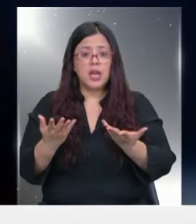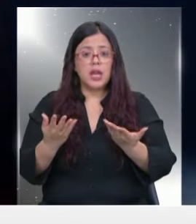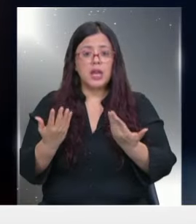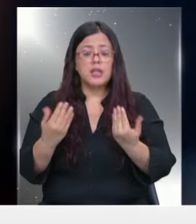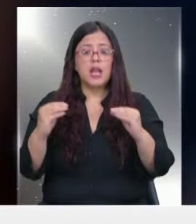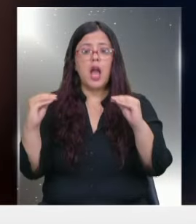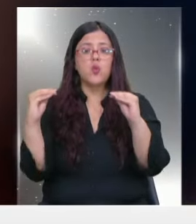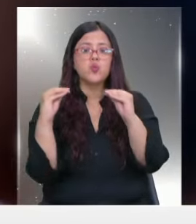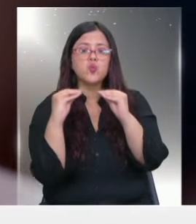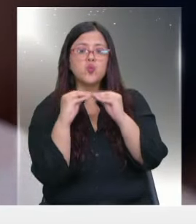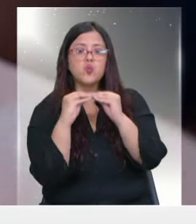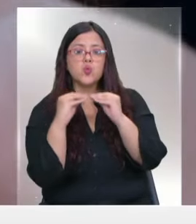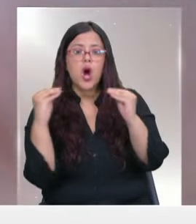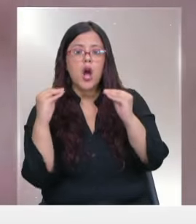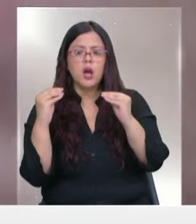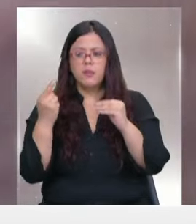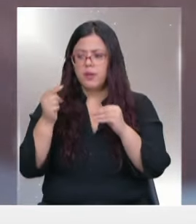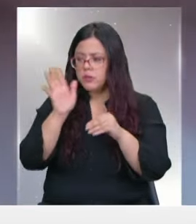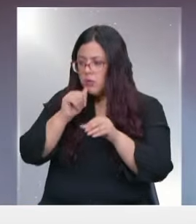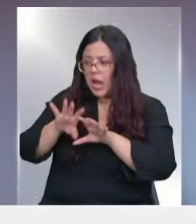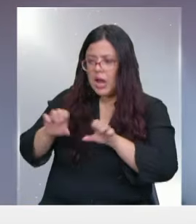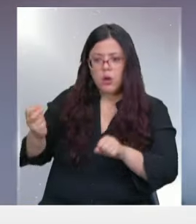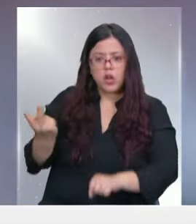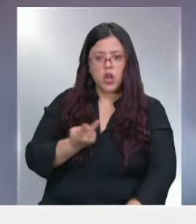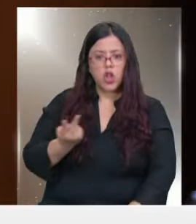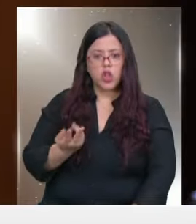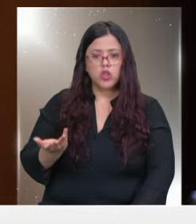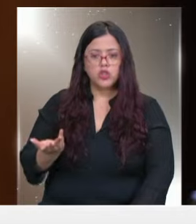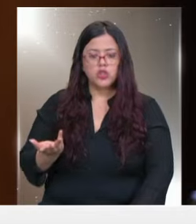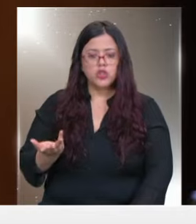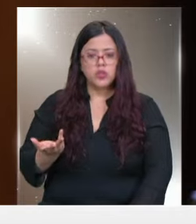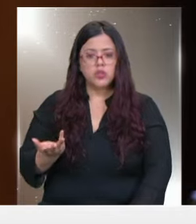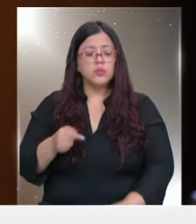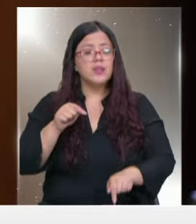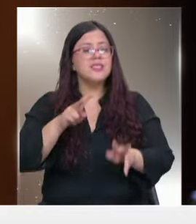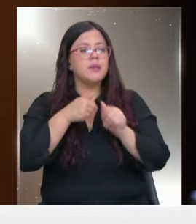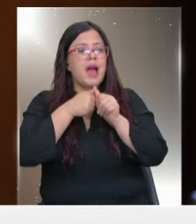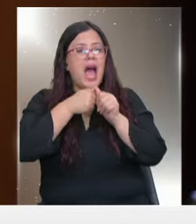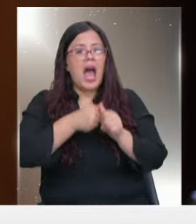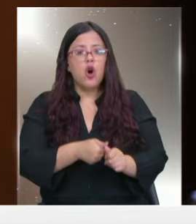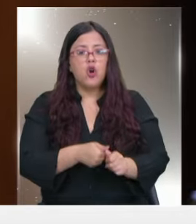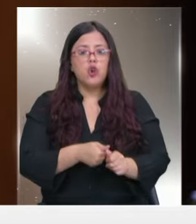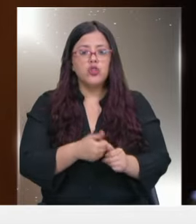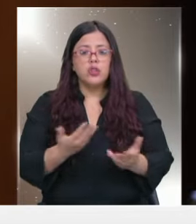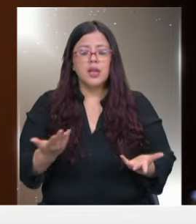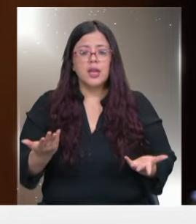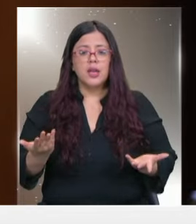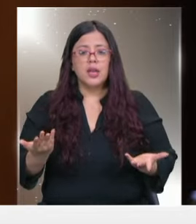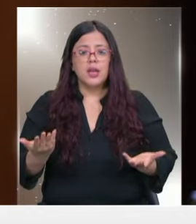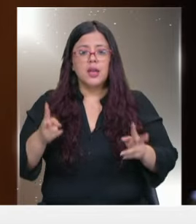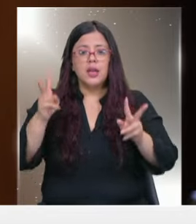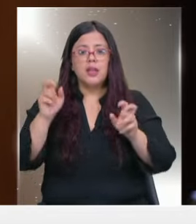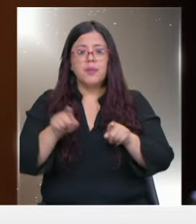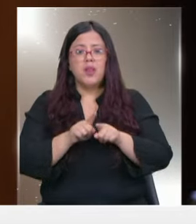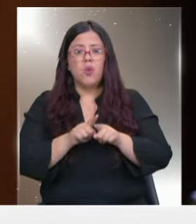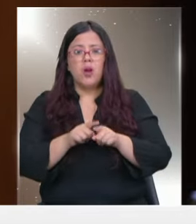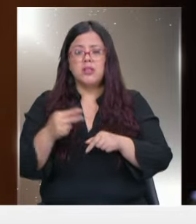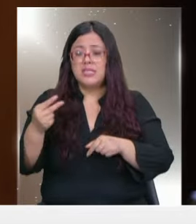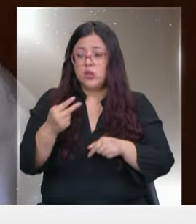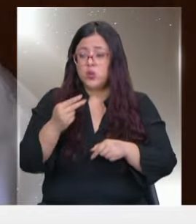en la boca, no consentido. Son acosos de índole sentimental,